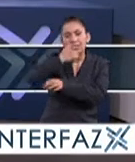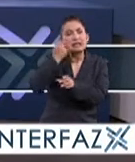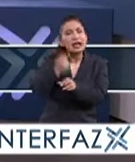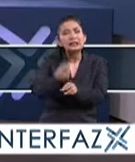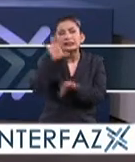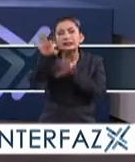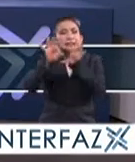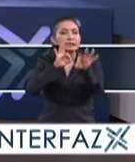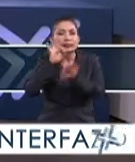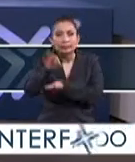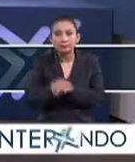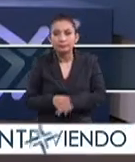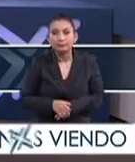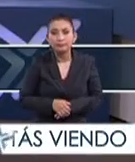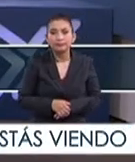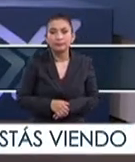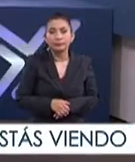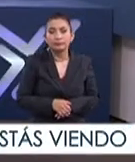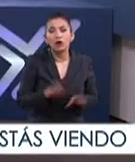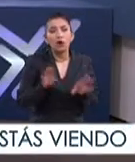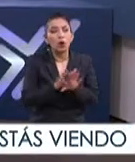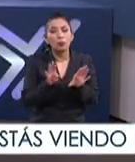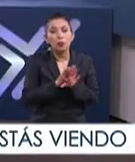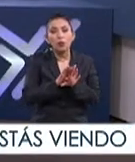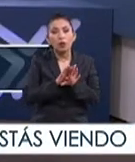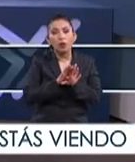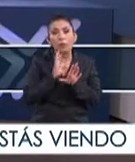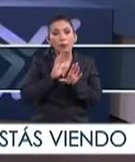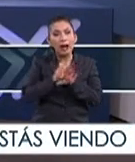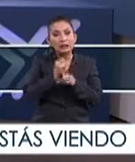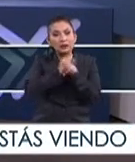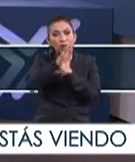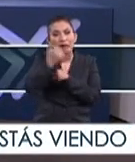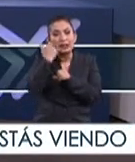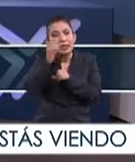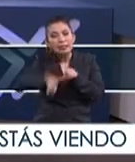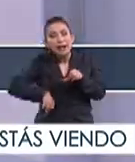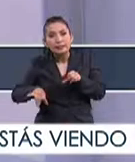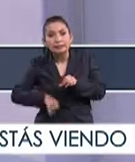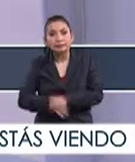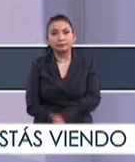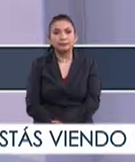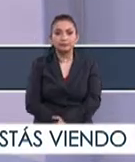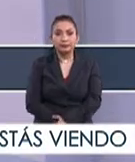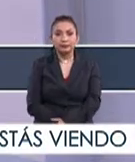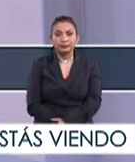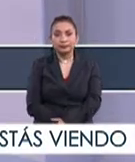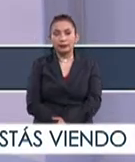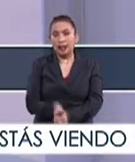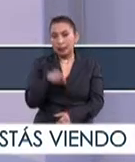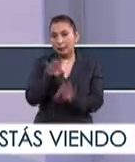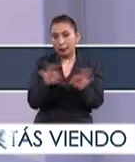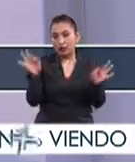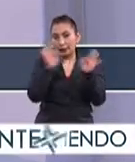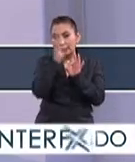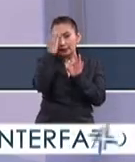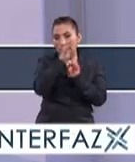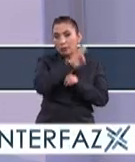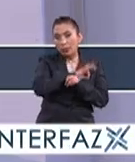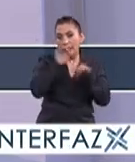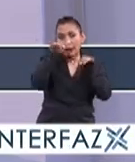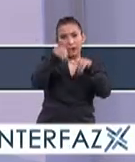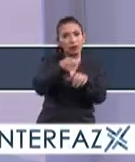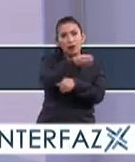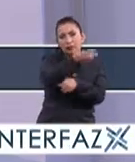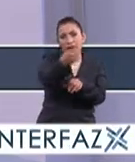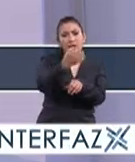esta selección y cómo pueden tener más información las personas que nos están viendo? Aquí es importante que sepan que pueden ingresar